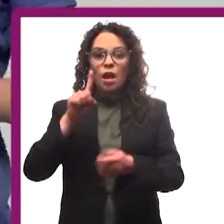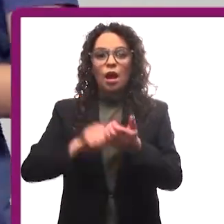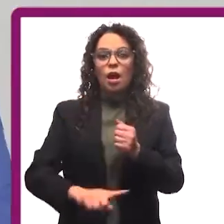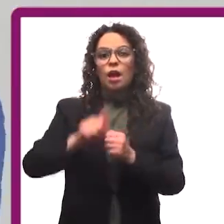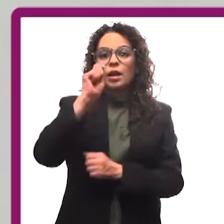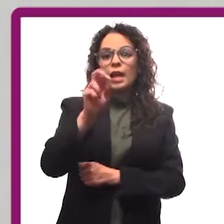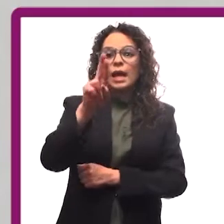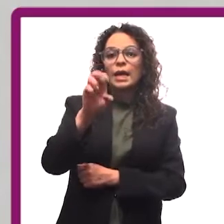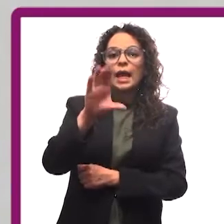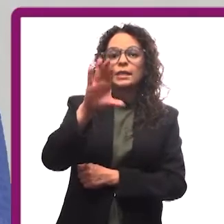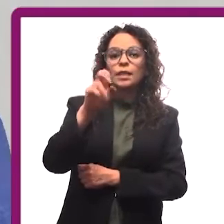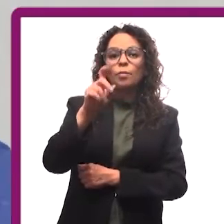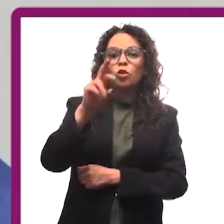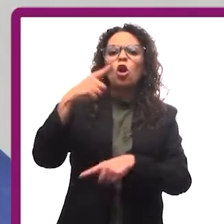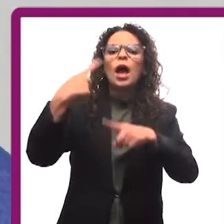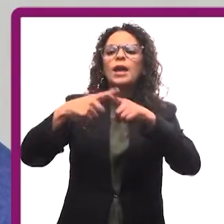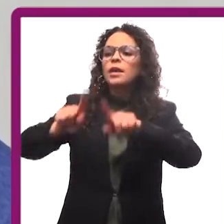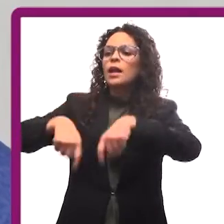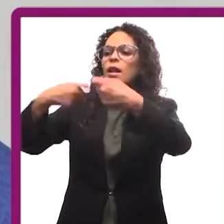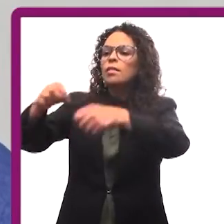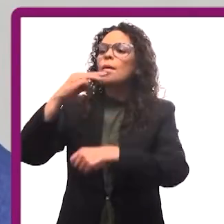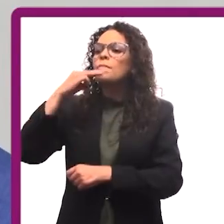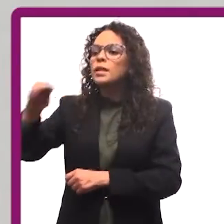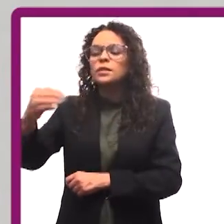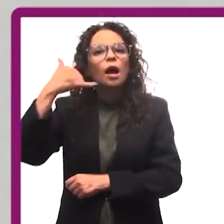que es a quien va dirigido el mensaje.